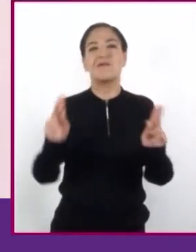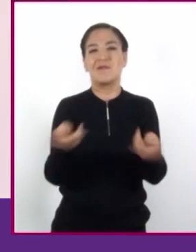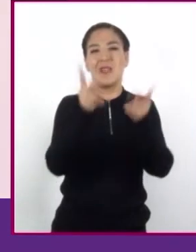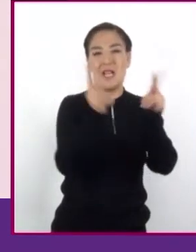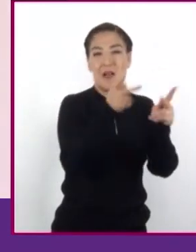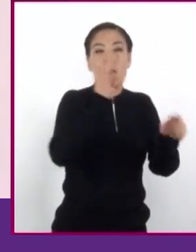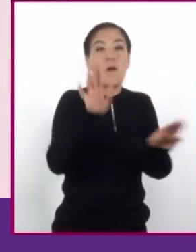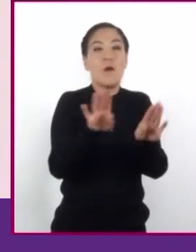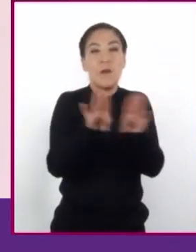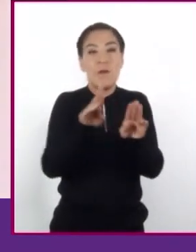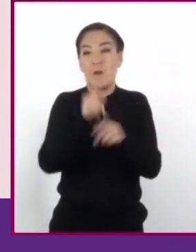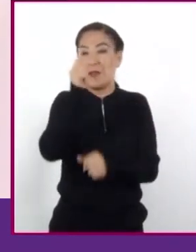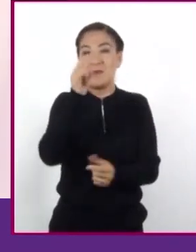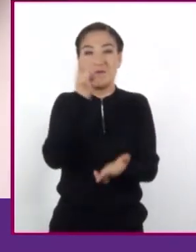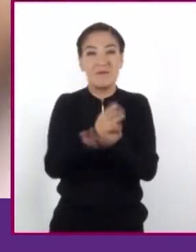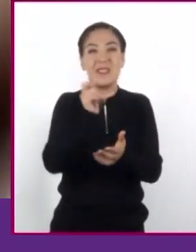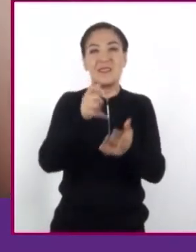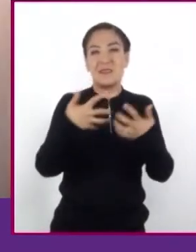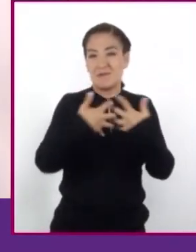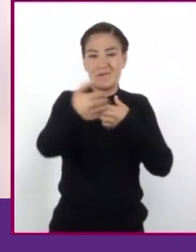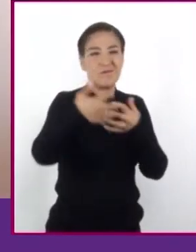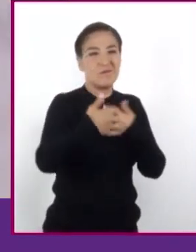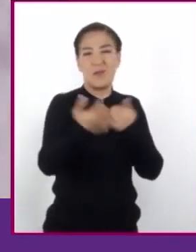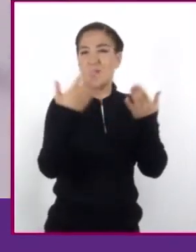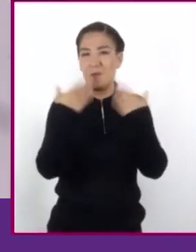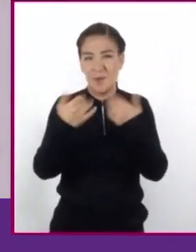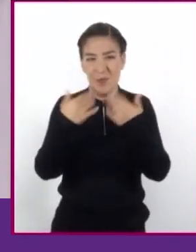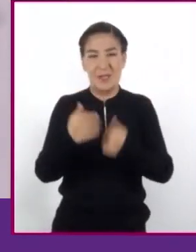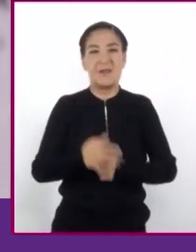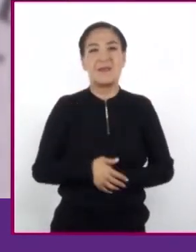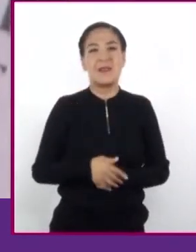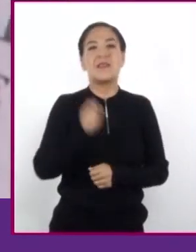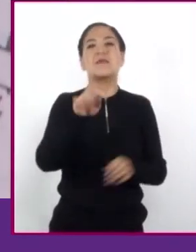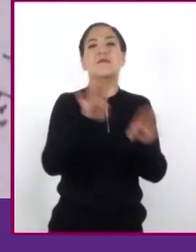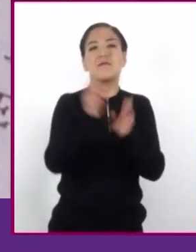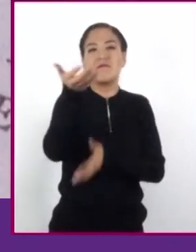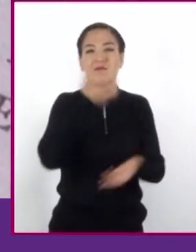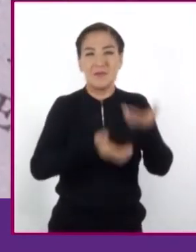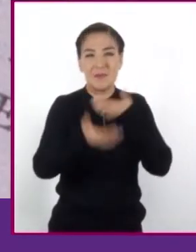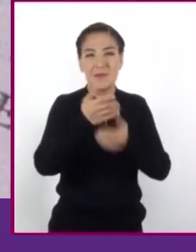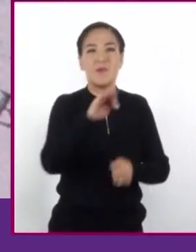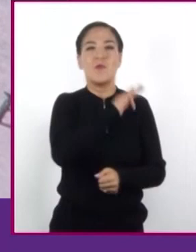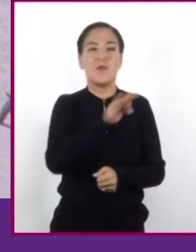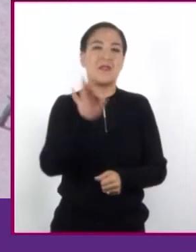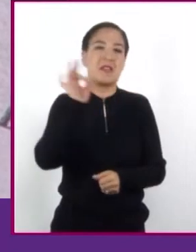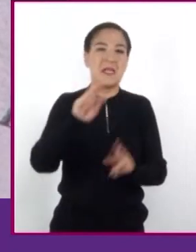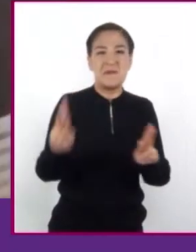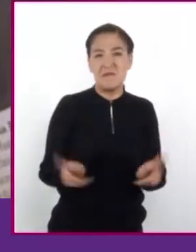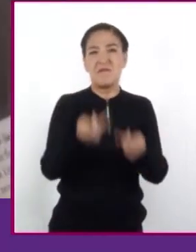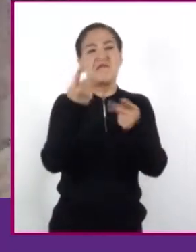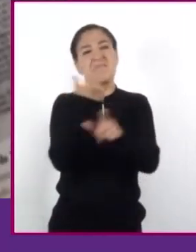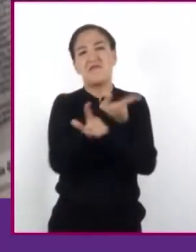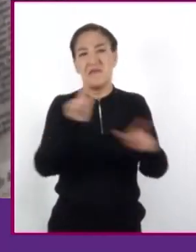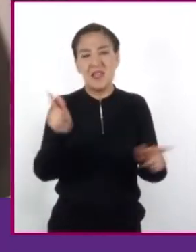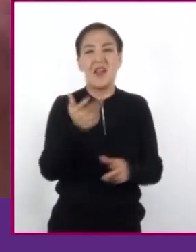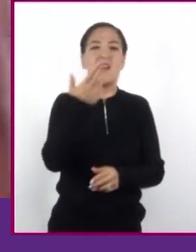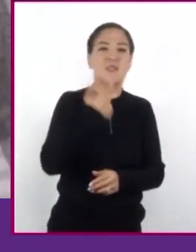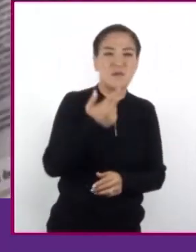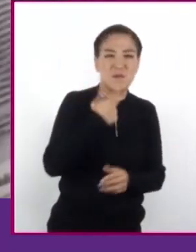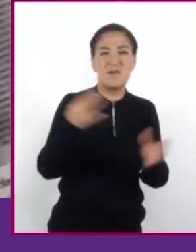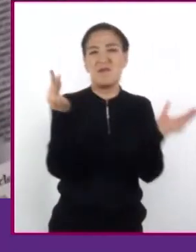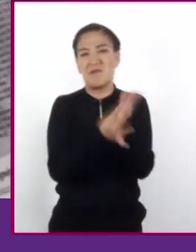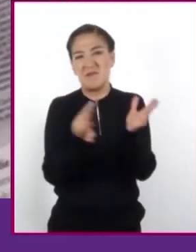había a veces una separación tan tajante, ¿no? Un comerciante podía vender de lo que fuera. Azúcar,